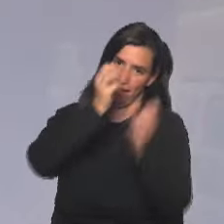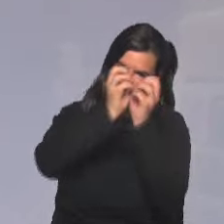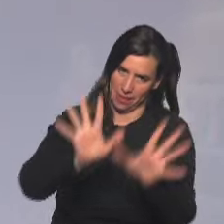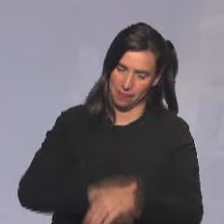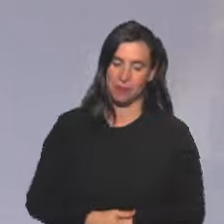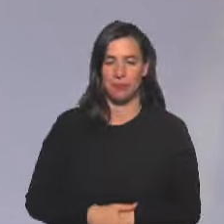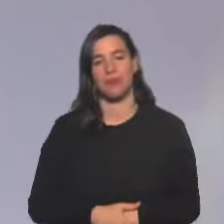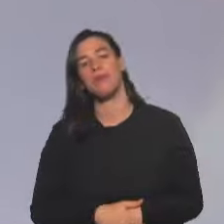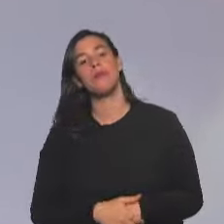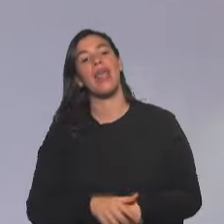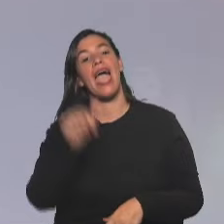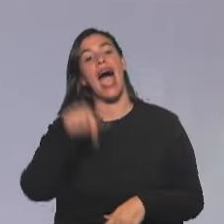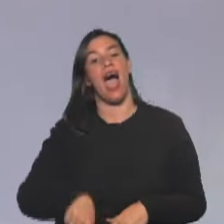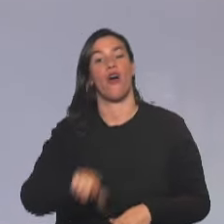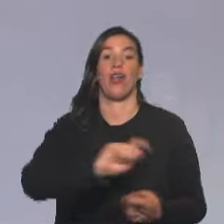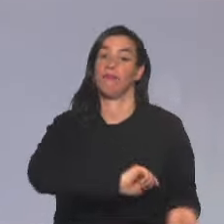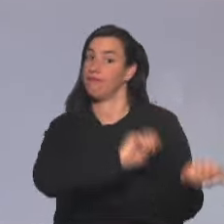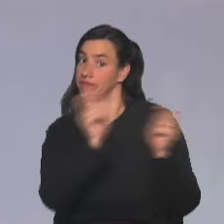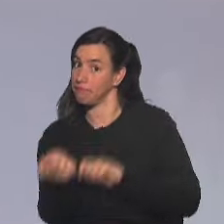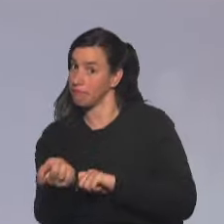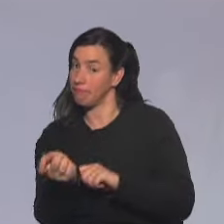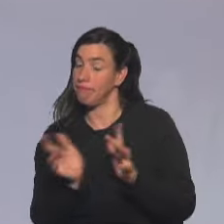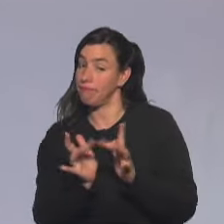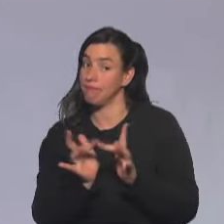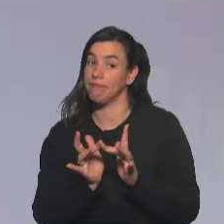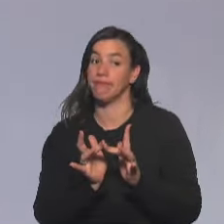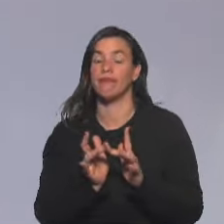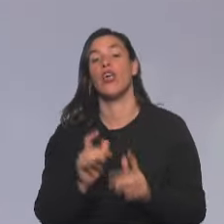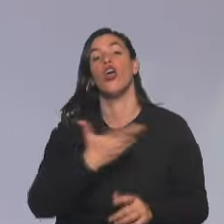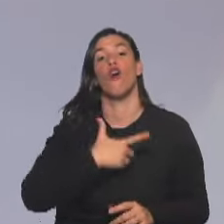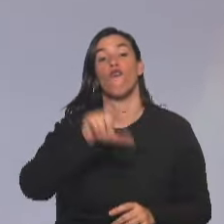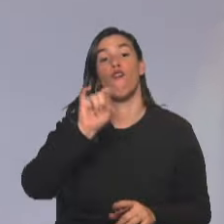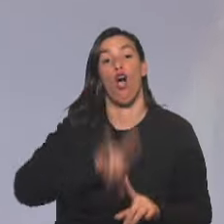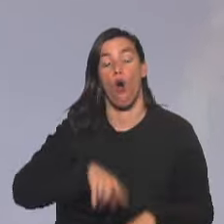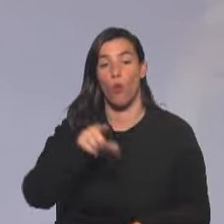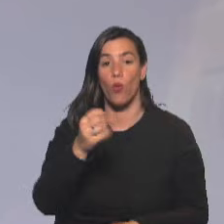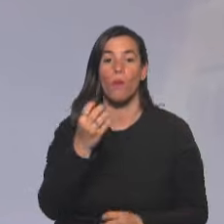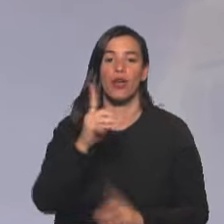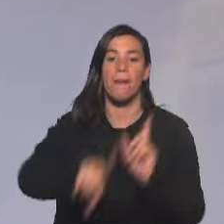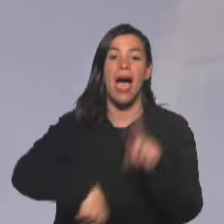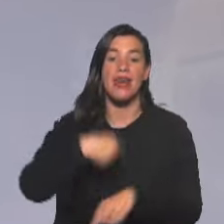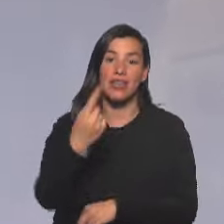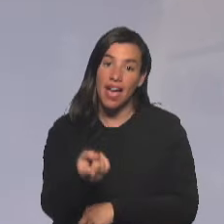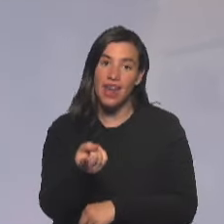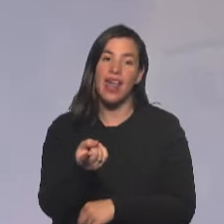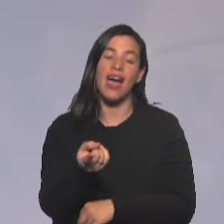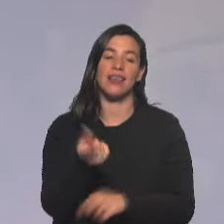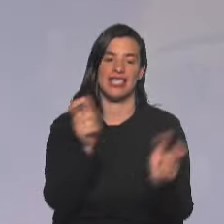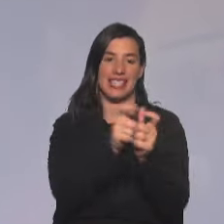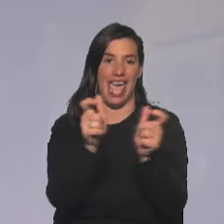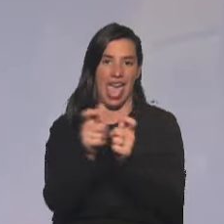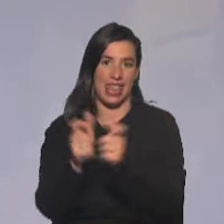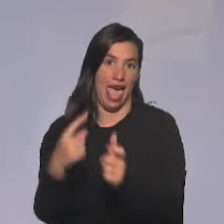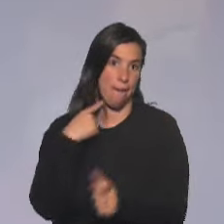Y ahora sí nos mudamos de plataforma y nos vamos para el lado de Flow, porque mañana se está estrenando esta serie española que